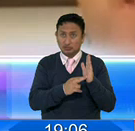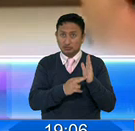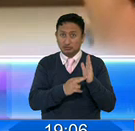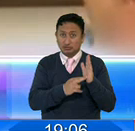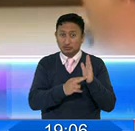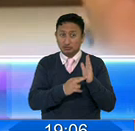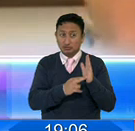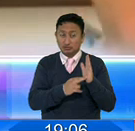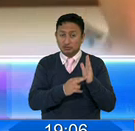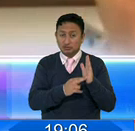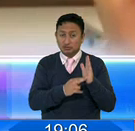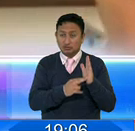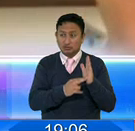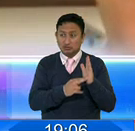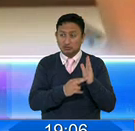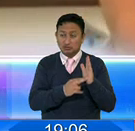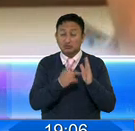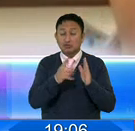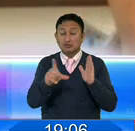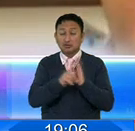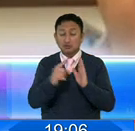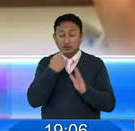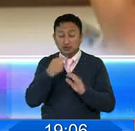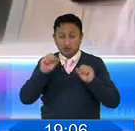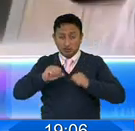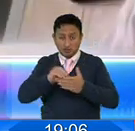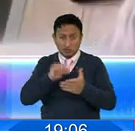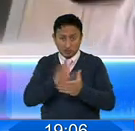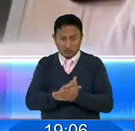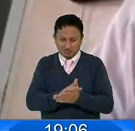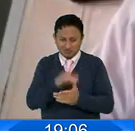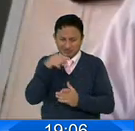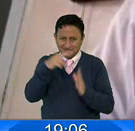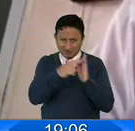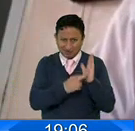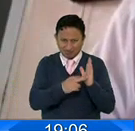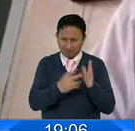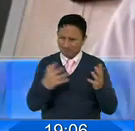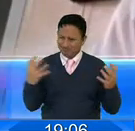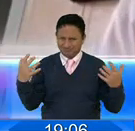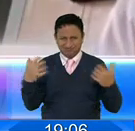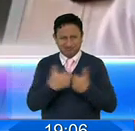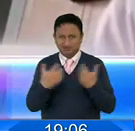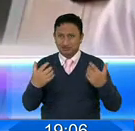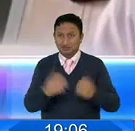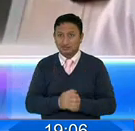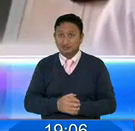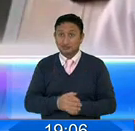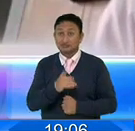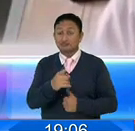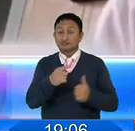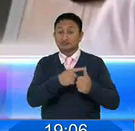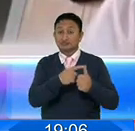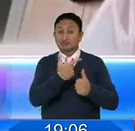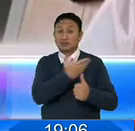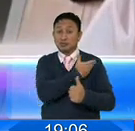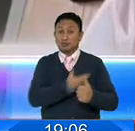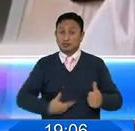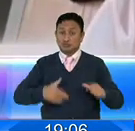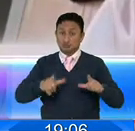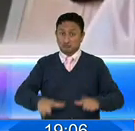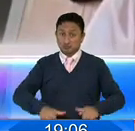adecuada para facilitar lo que establece la ley, aquí le complica todo. En este reglamento, si bien al presidente de la República